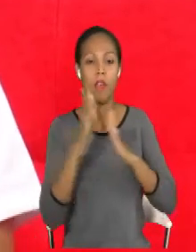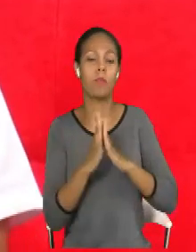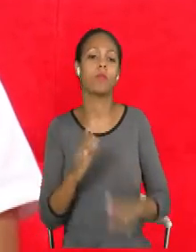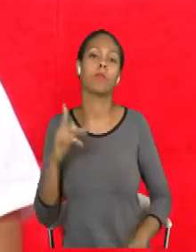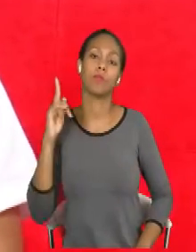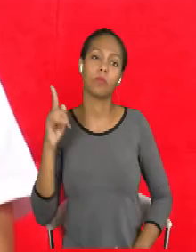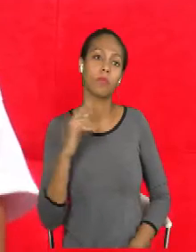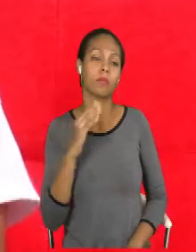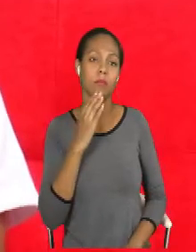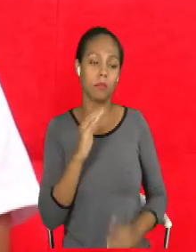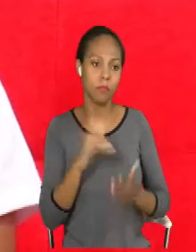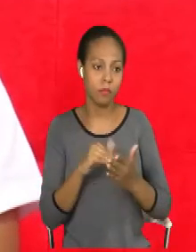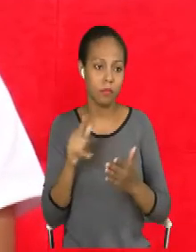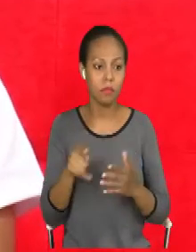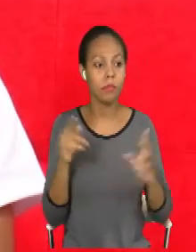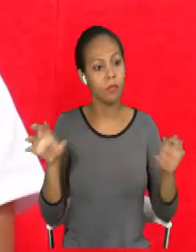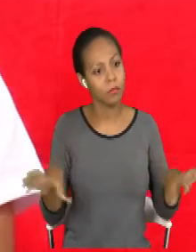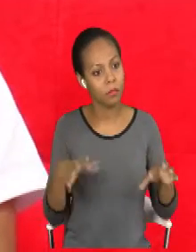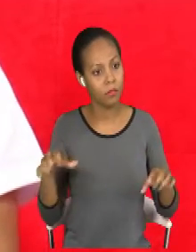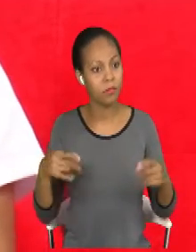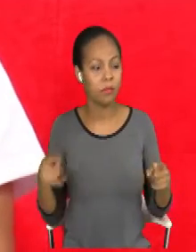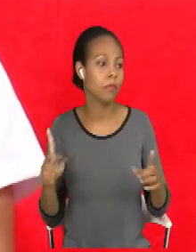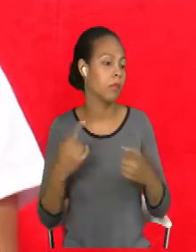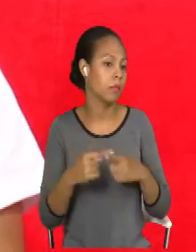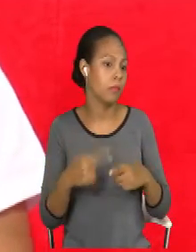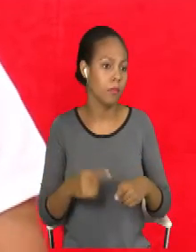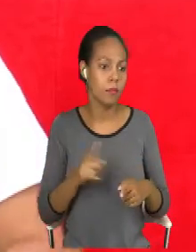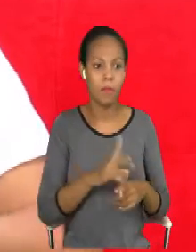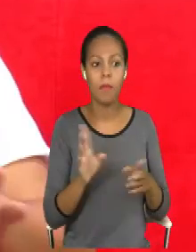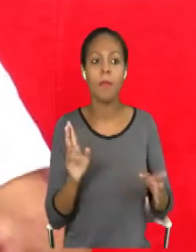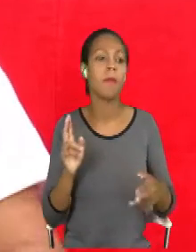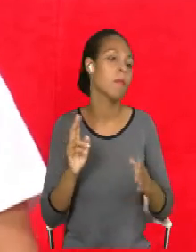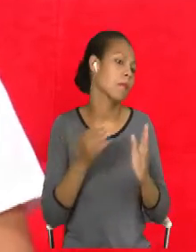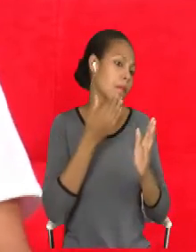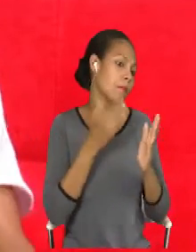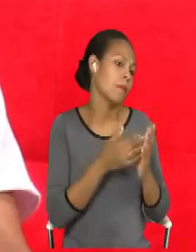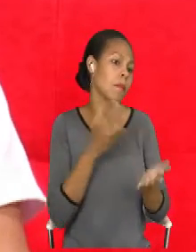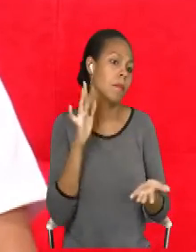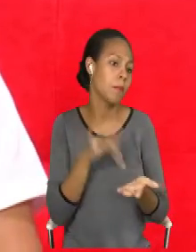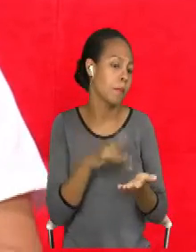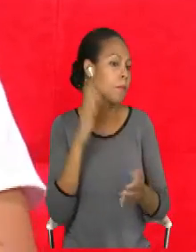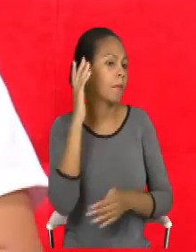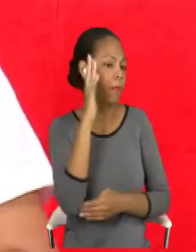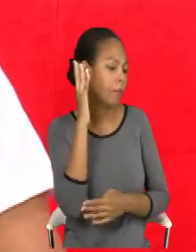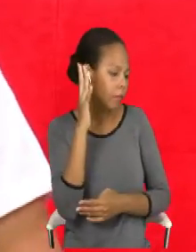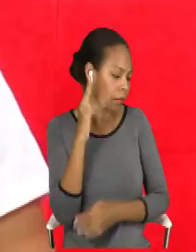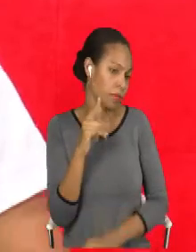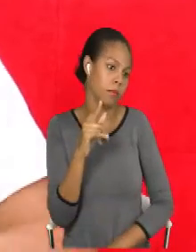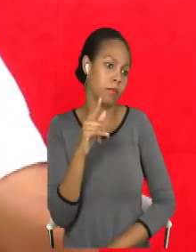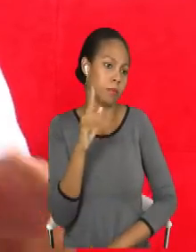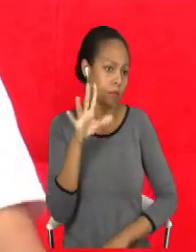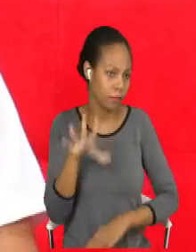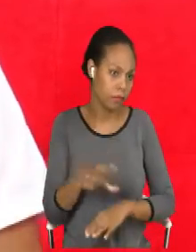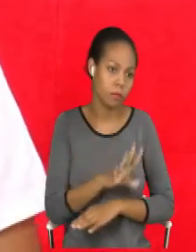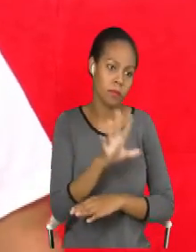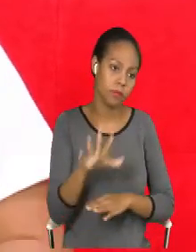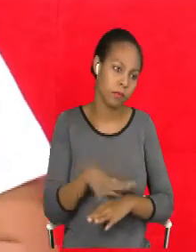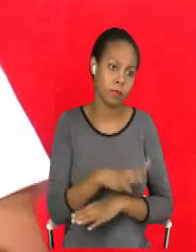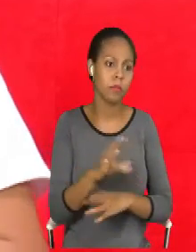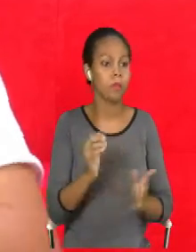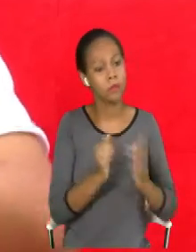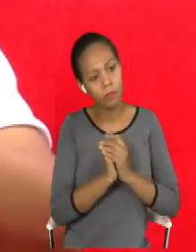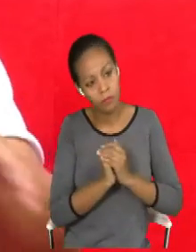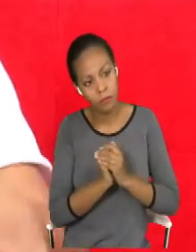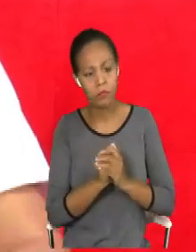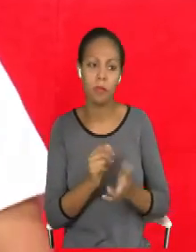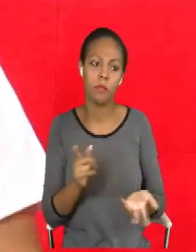muy genial donde hay retos. No es el típico campamento donde tú vas y una charla de 5 horas, vamos a orar,